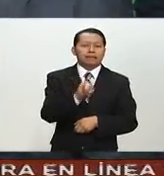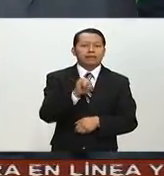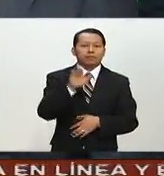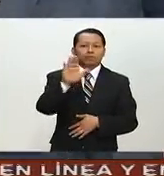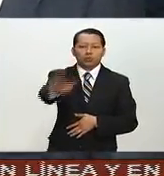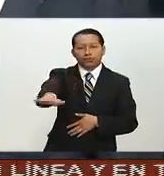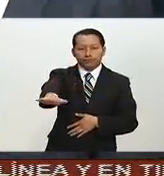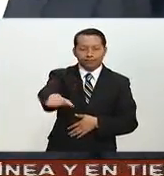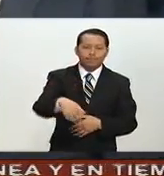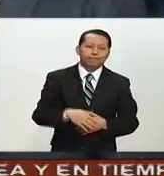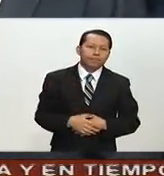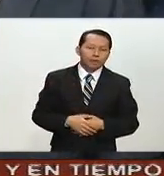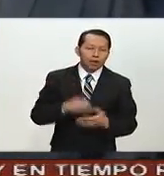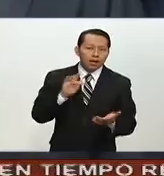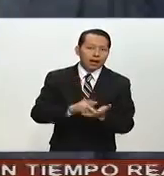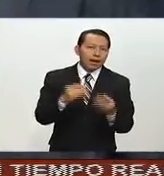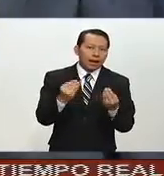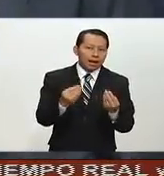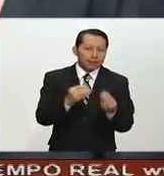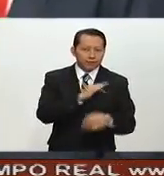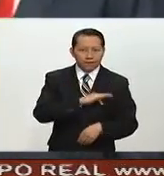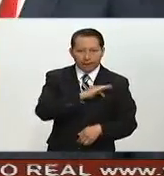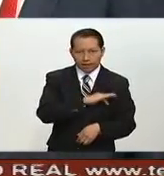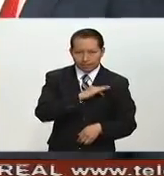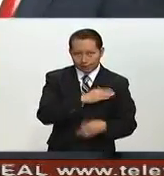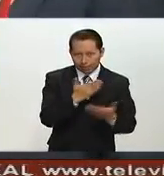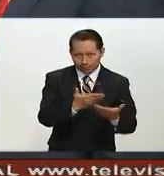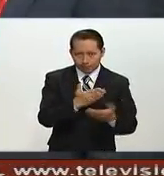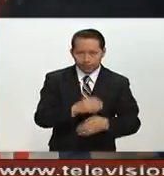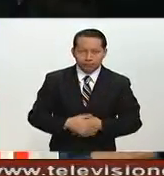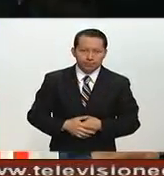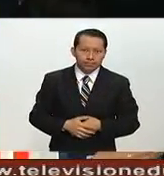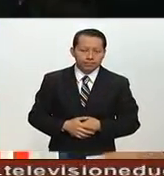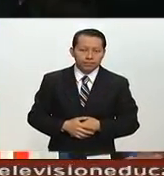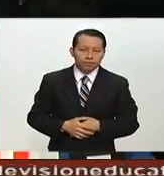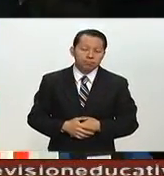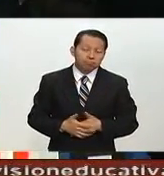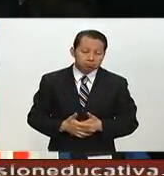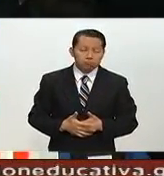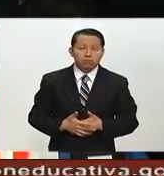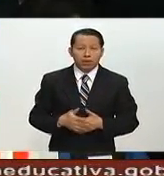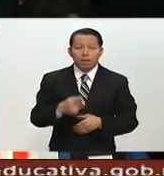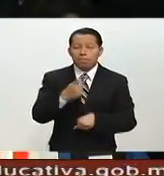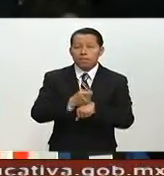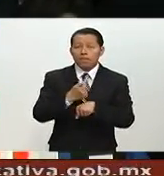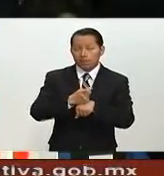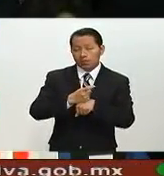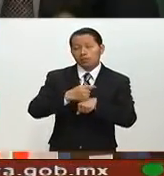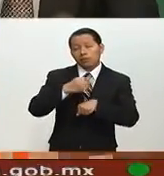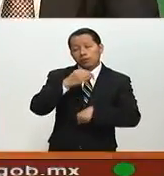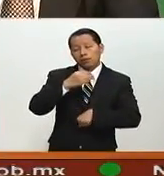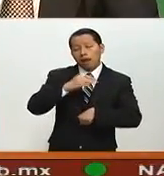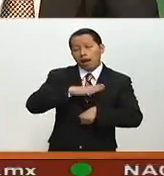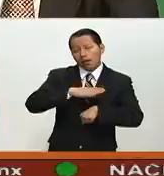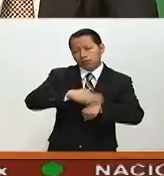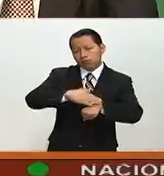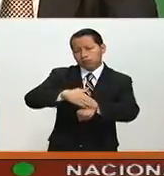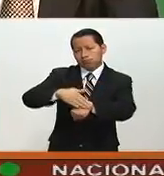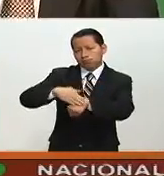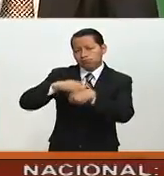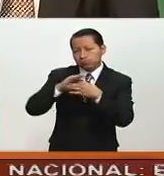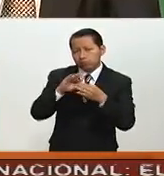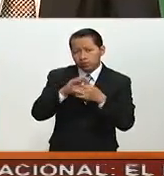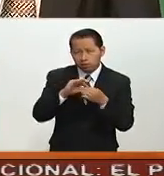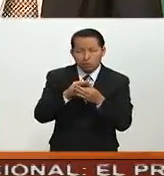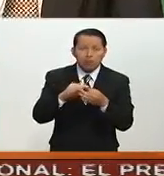protesto. Muchas gracias. Felicidades, señor presidente. En su primer mensaje hizo un llamado a limpiar la casa y